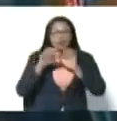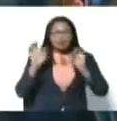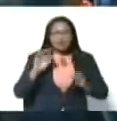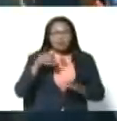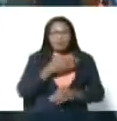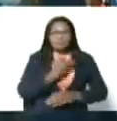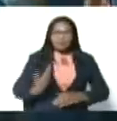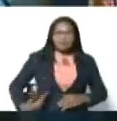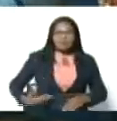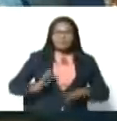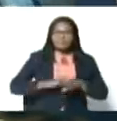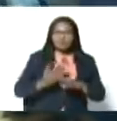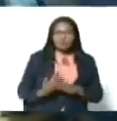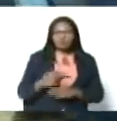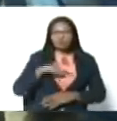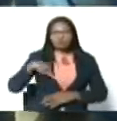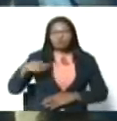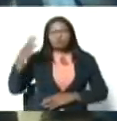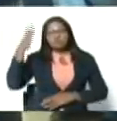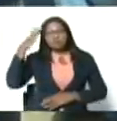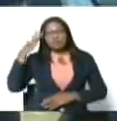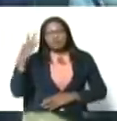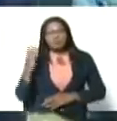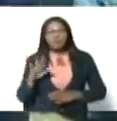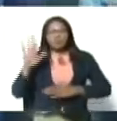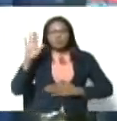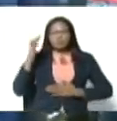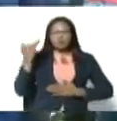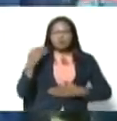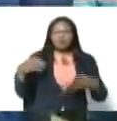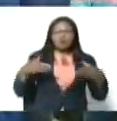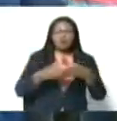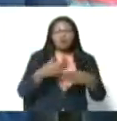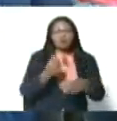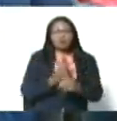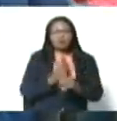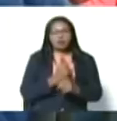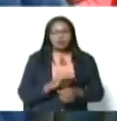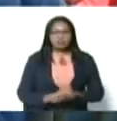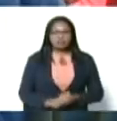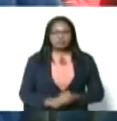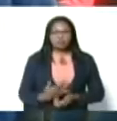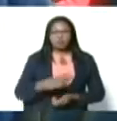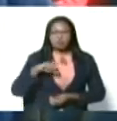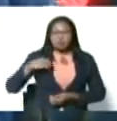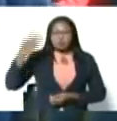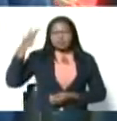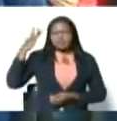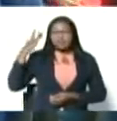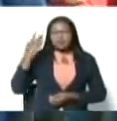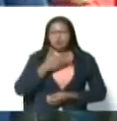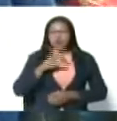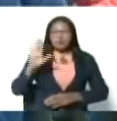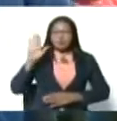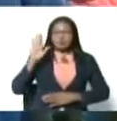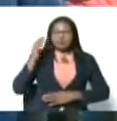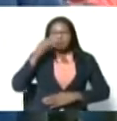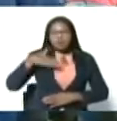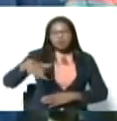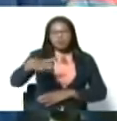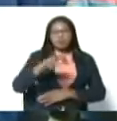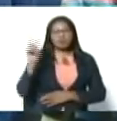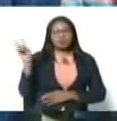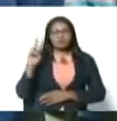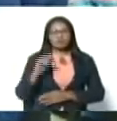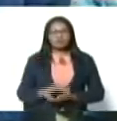presidente, porque, bueno, sabemos su compromiso con la clase trabajadora, sabemos su compromiso con el pueblo de Venezuela y con